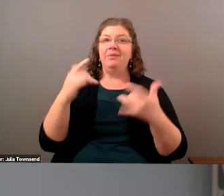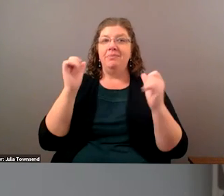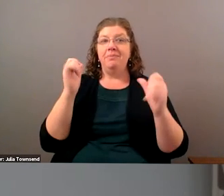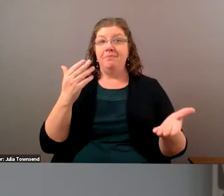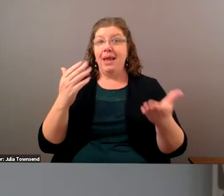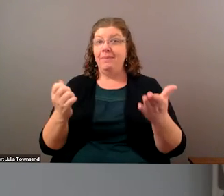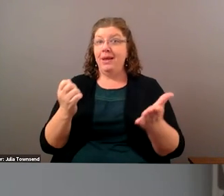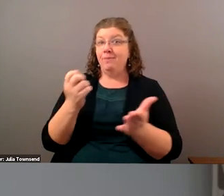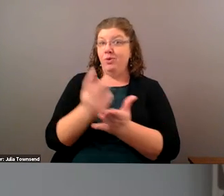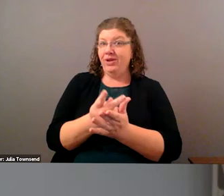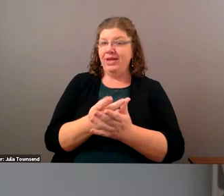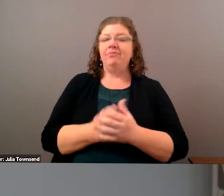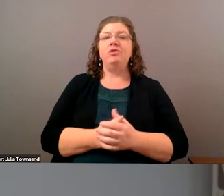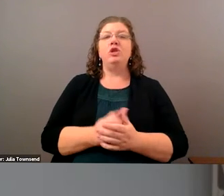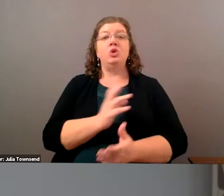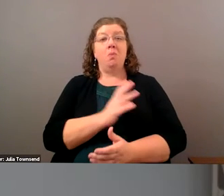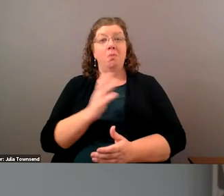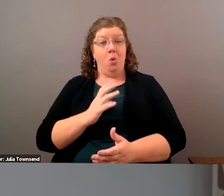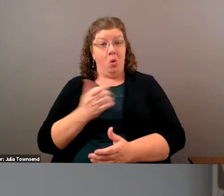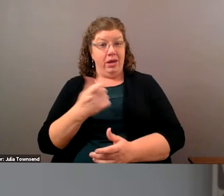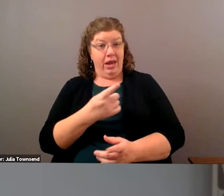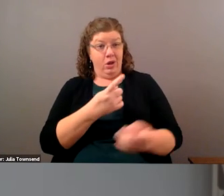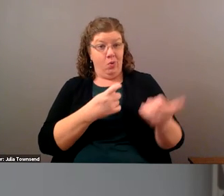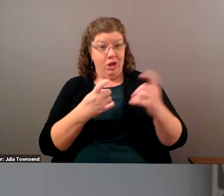¿algún comentario?